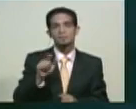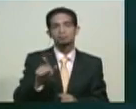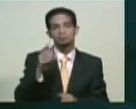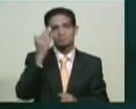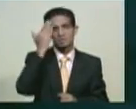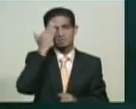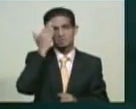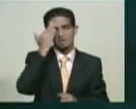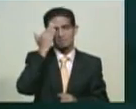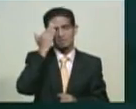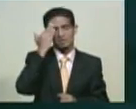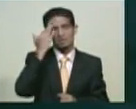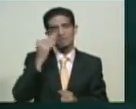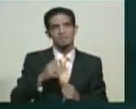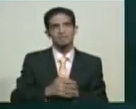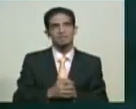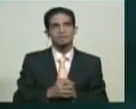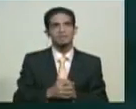es todos los días.